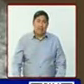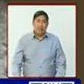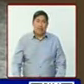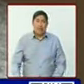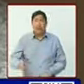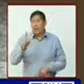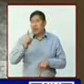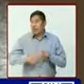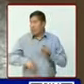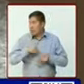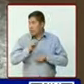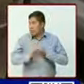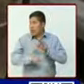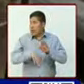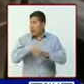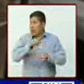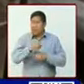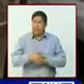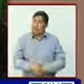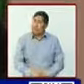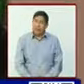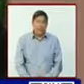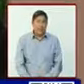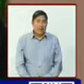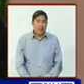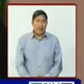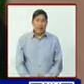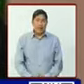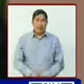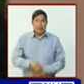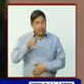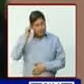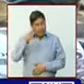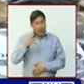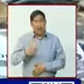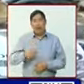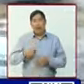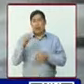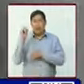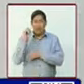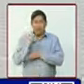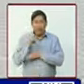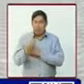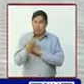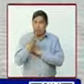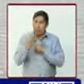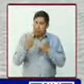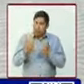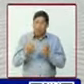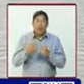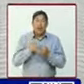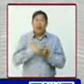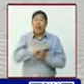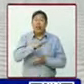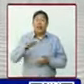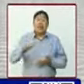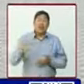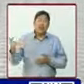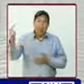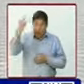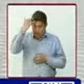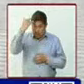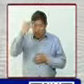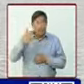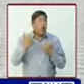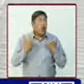Ahora no puedo caminar. Él es el sustento de la casa. Estamos en la zona Santa Rosa, aquí en la ciudad de El